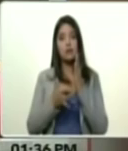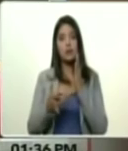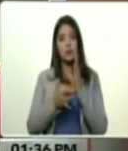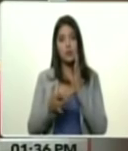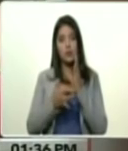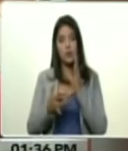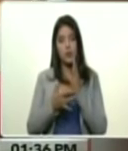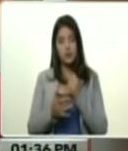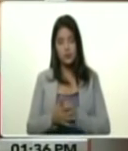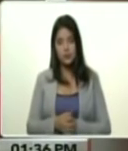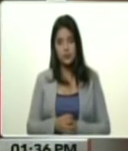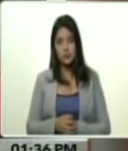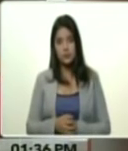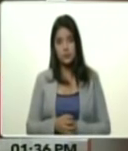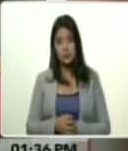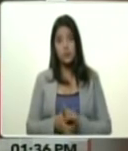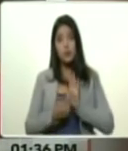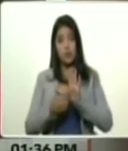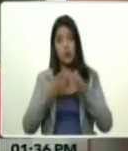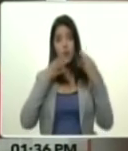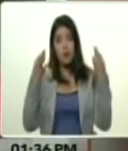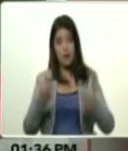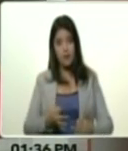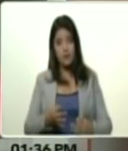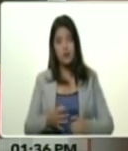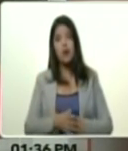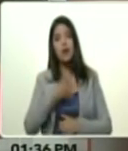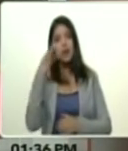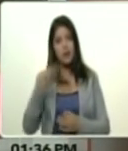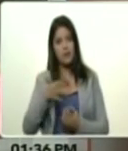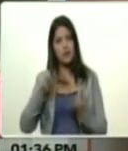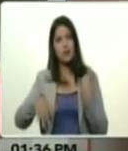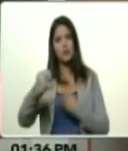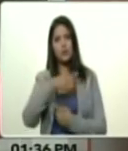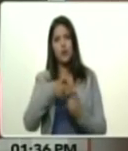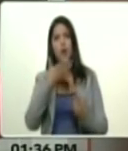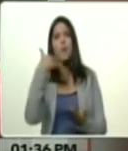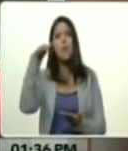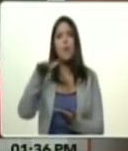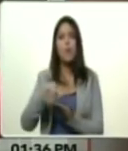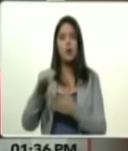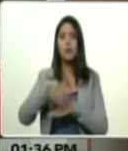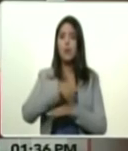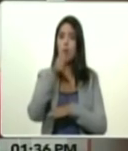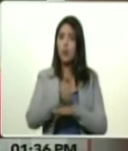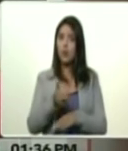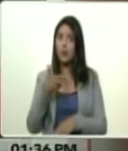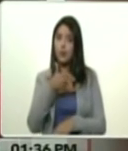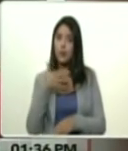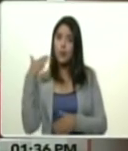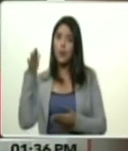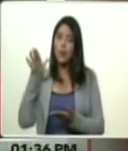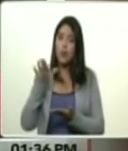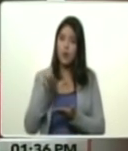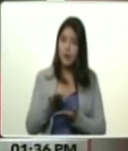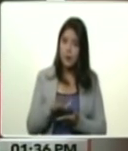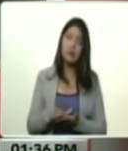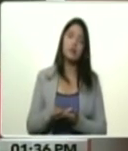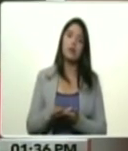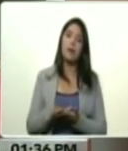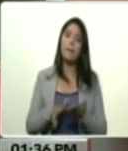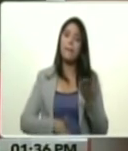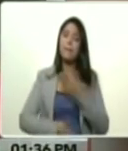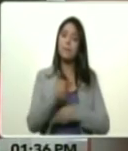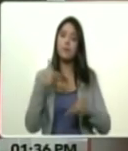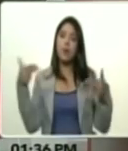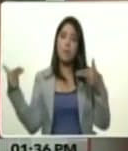tecnológicamente y con la verdad de los hechos. Una muerte por encargo, una muerte entre bandoleros